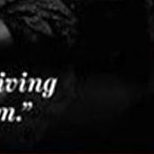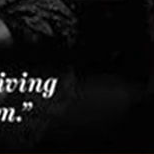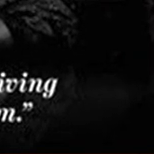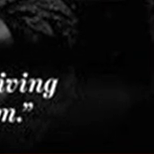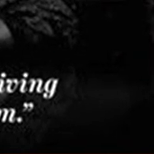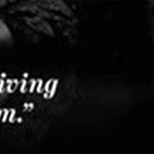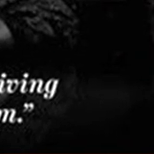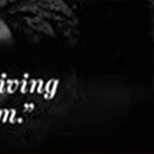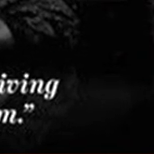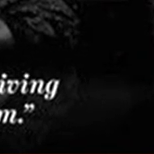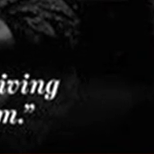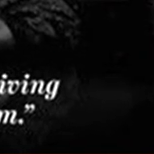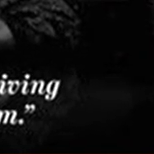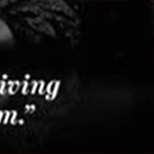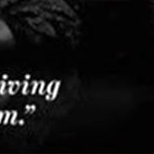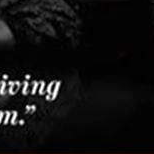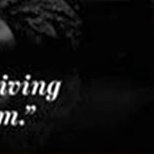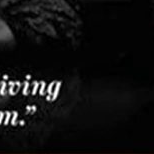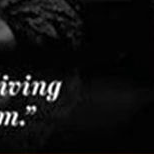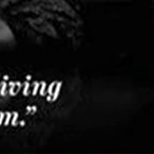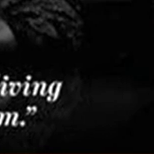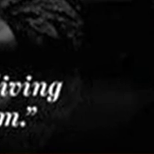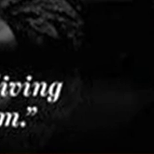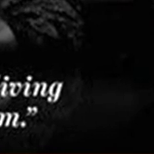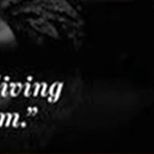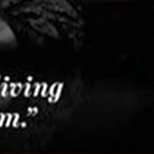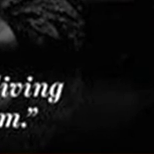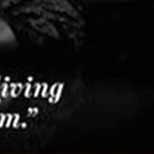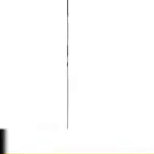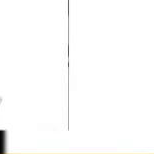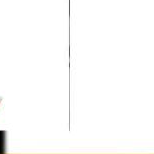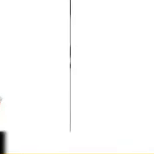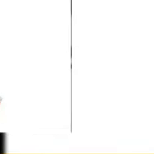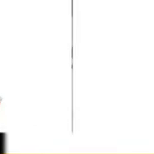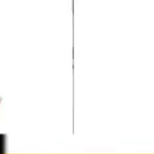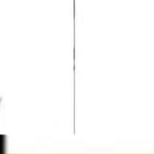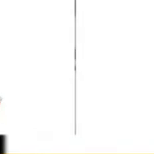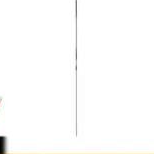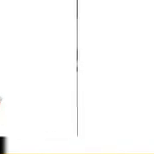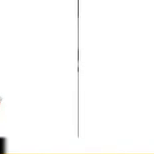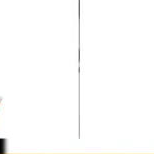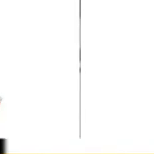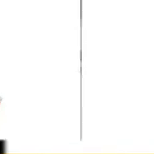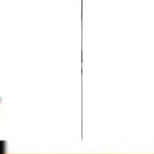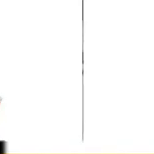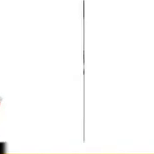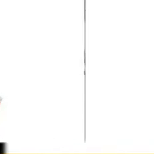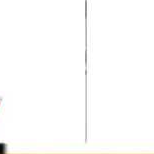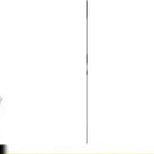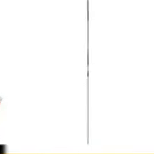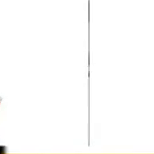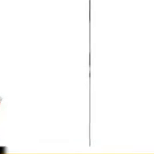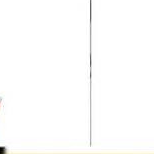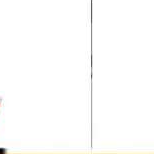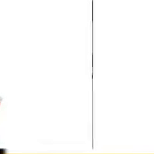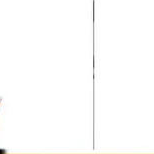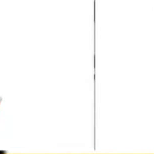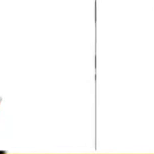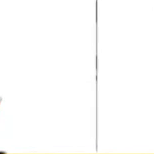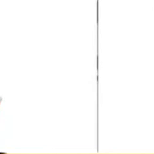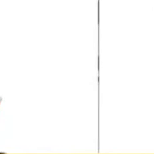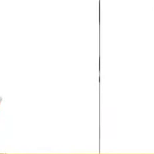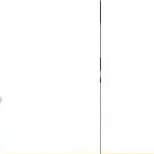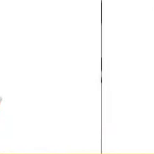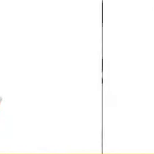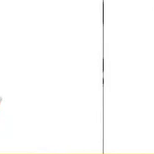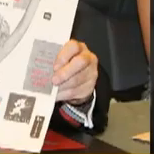En todo el mundo revolucionó la cuestión sexual y ustedes no me van a dejar aquí